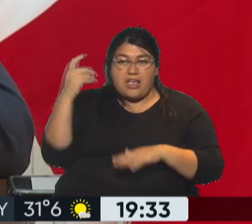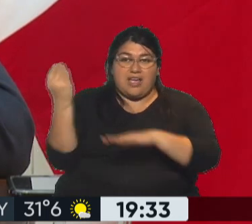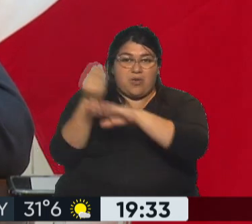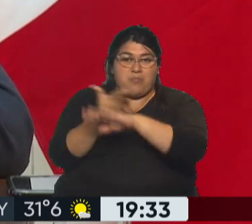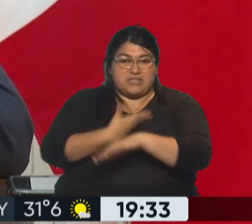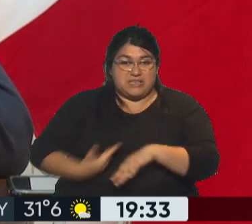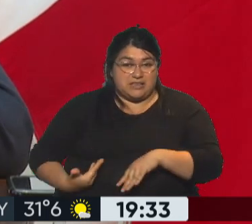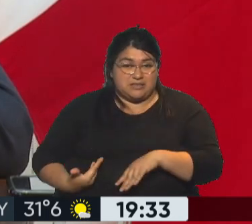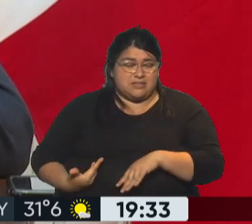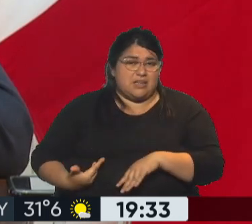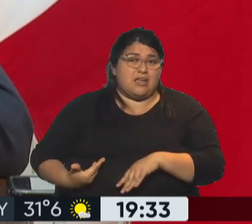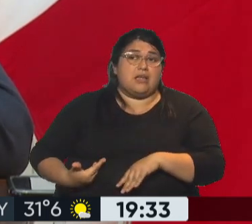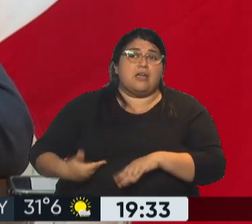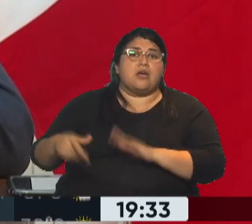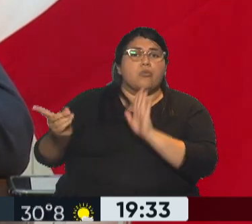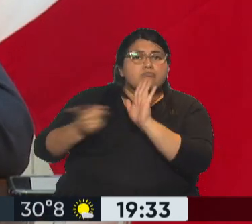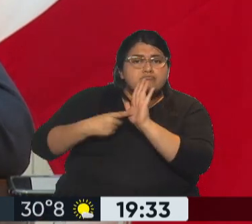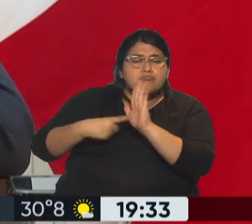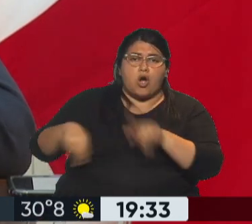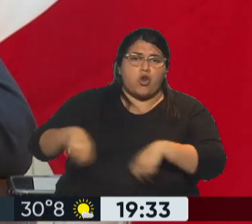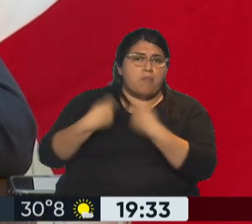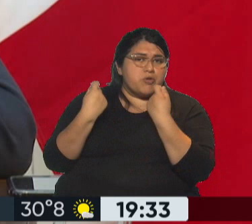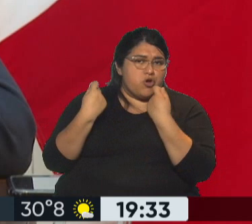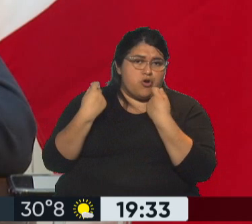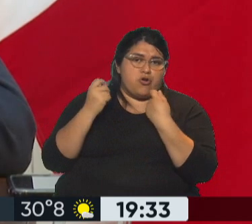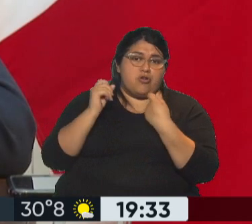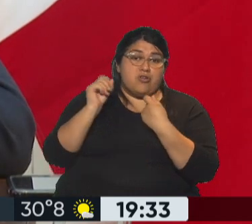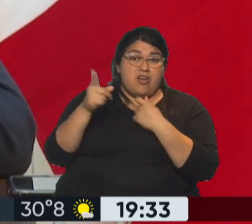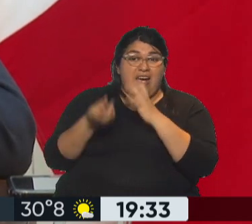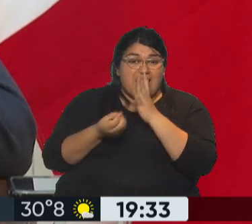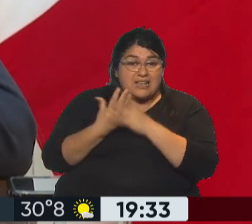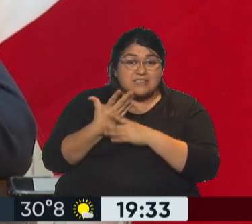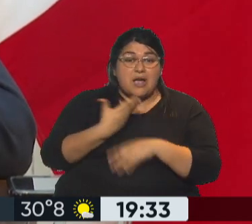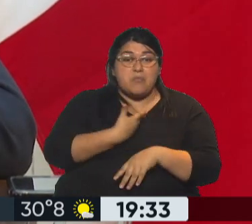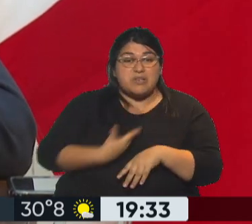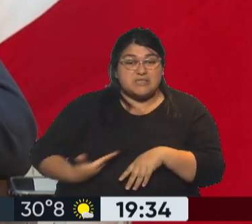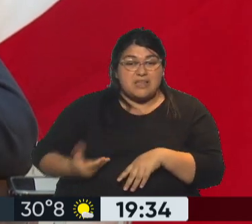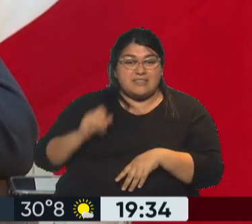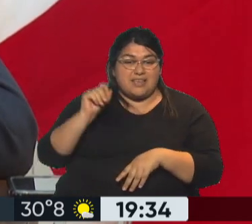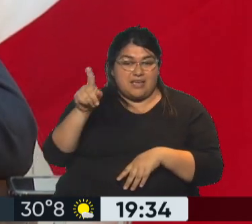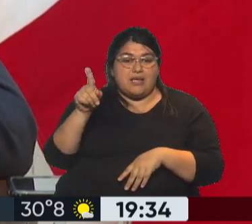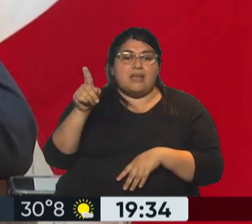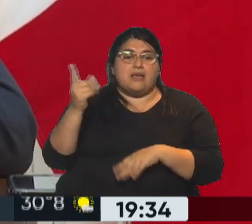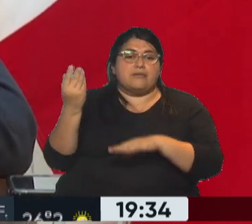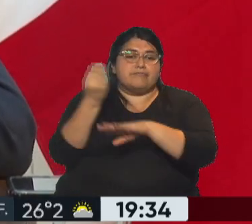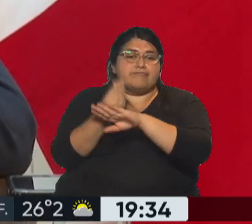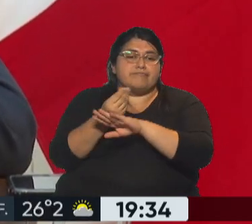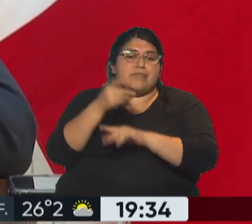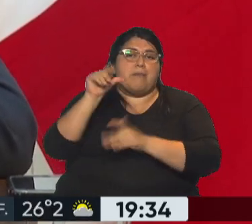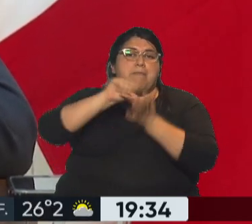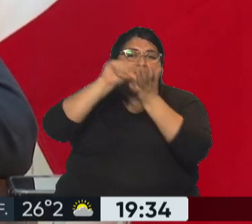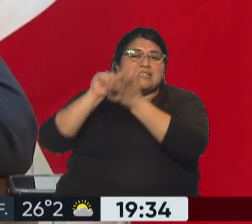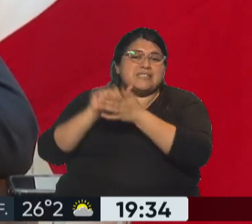una tradición de muchos años desde su creación de que la presidencia del BID estaba en manos de países